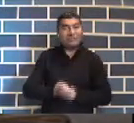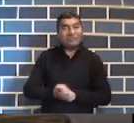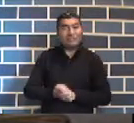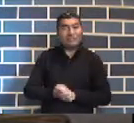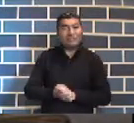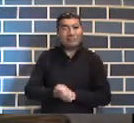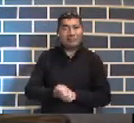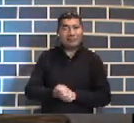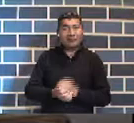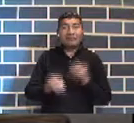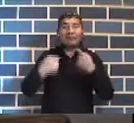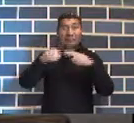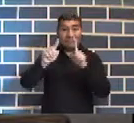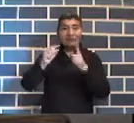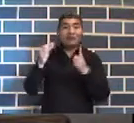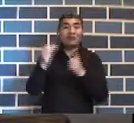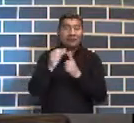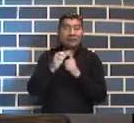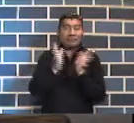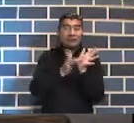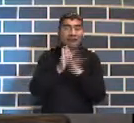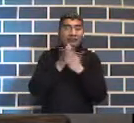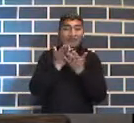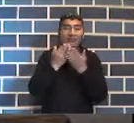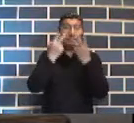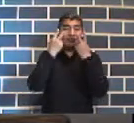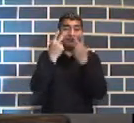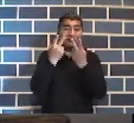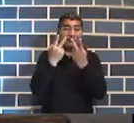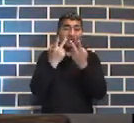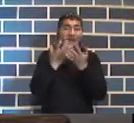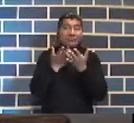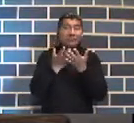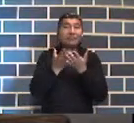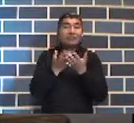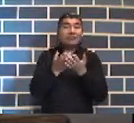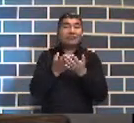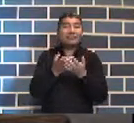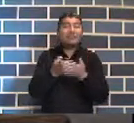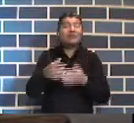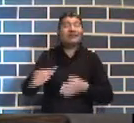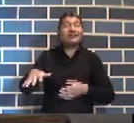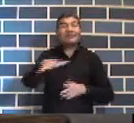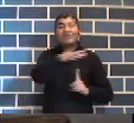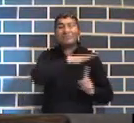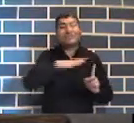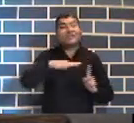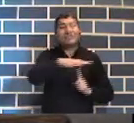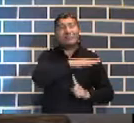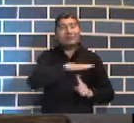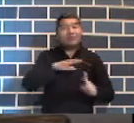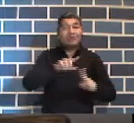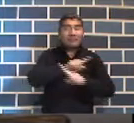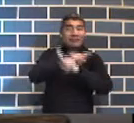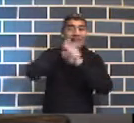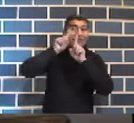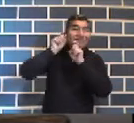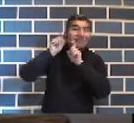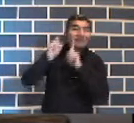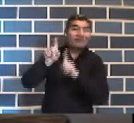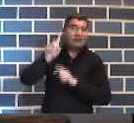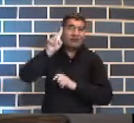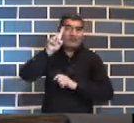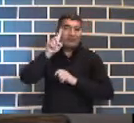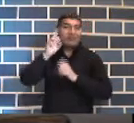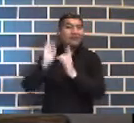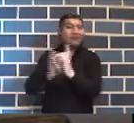vayamos al evangelio que hemos escuchado la escena el contexto es la pregunta de uno de